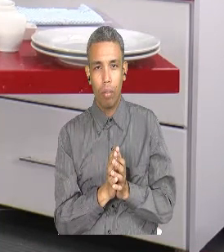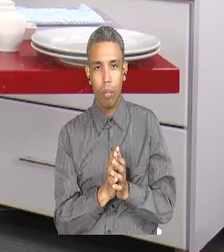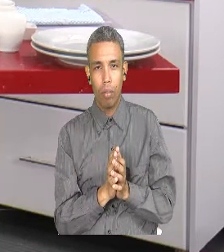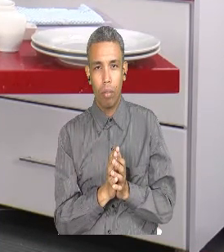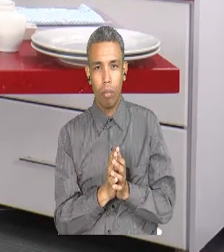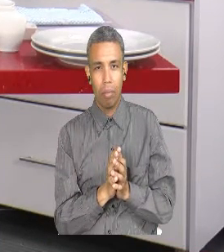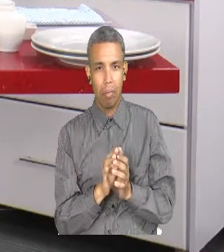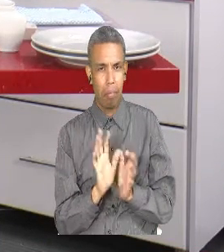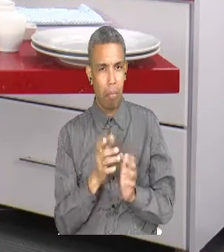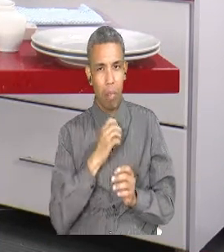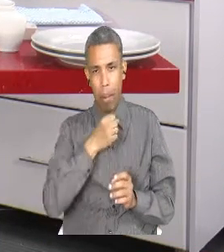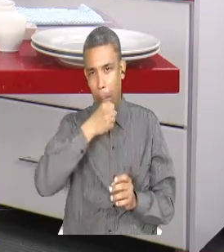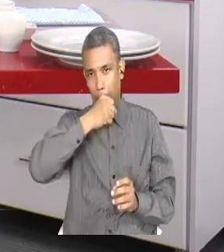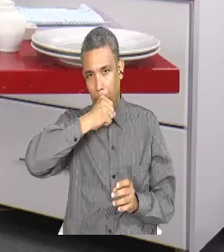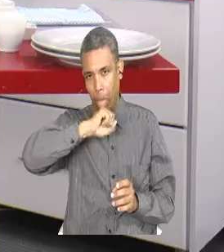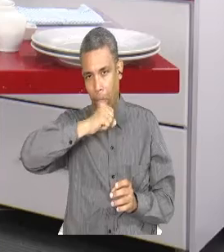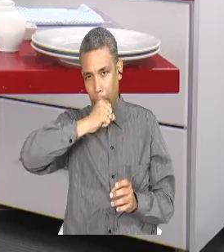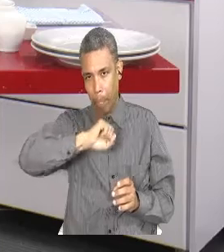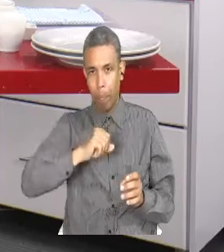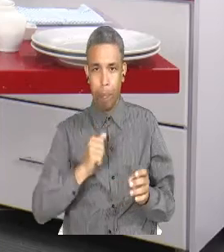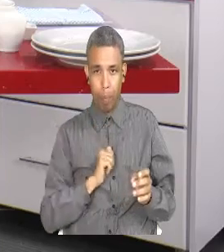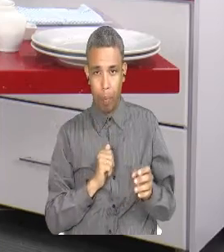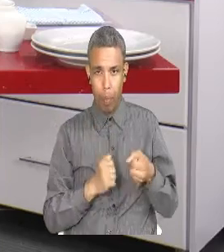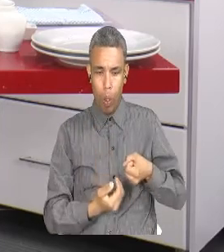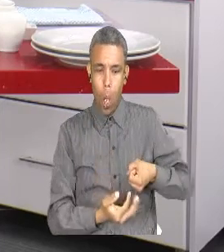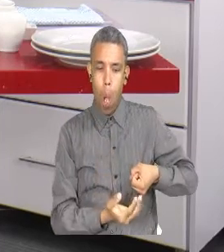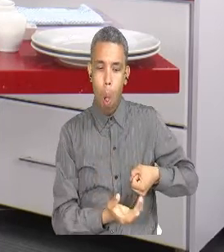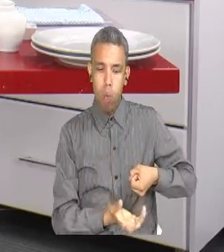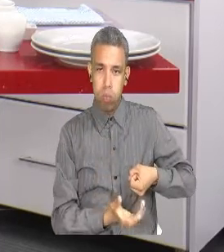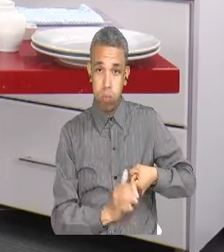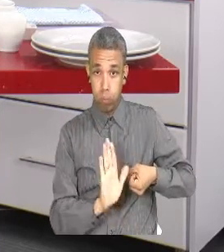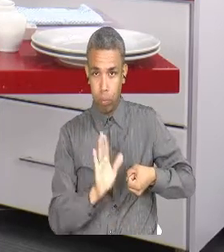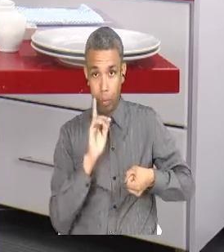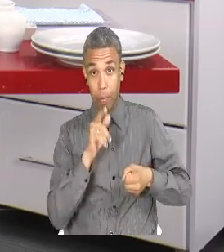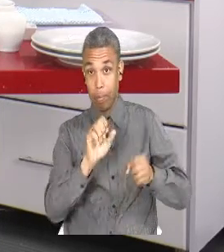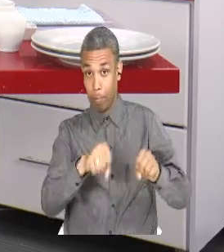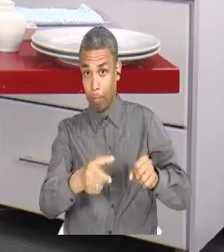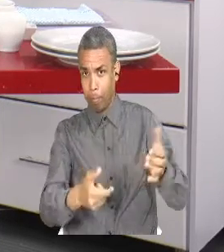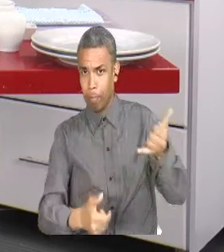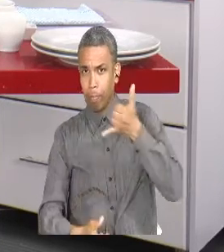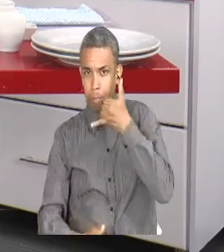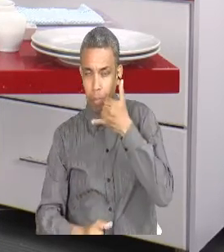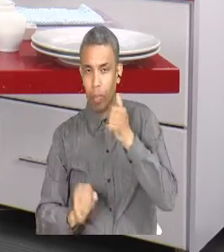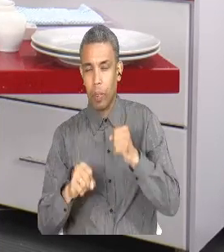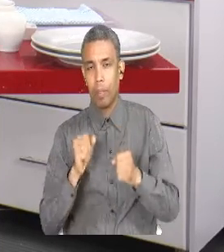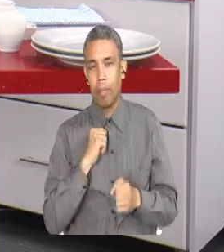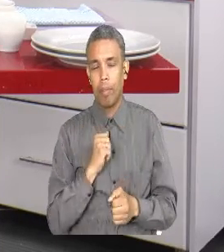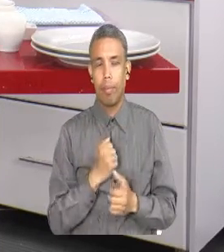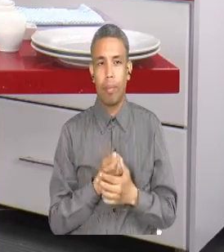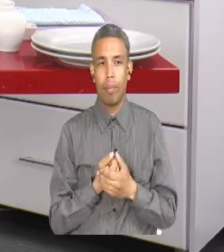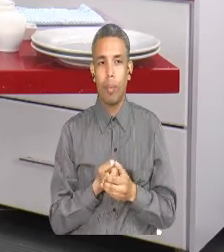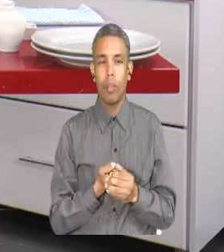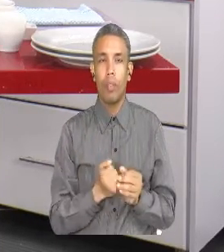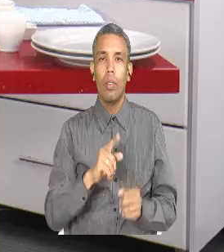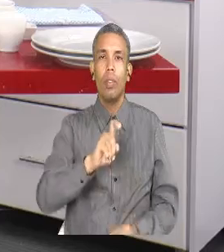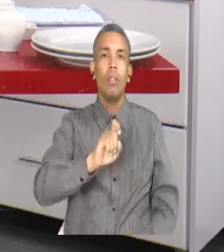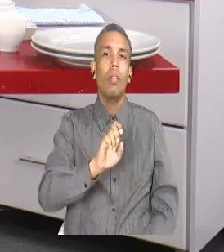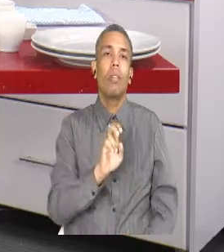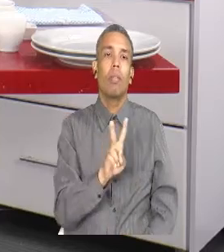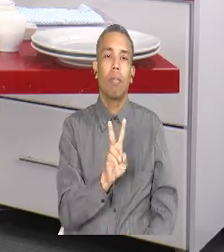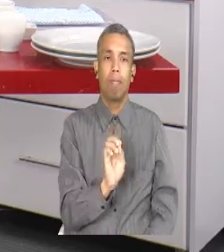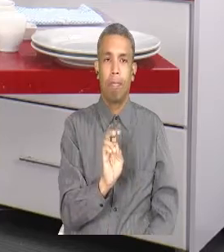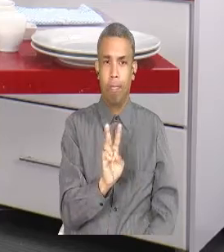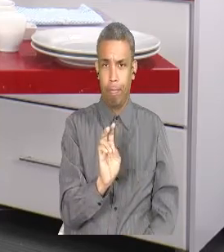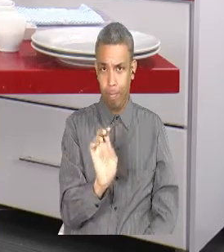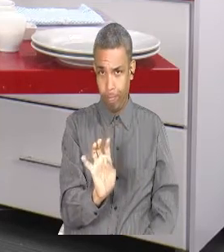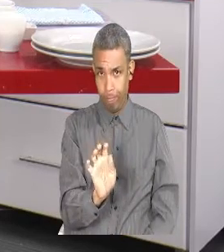¿no? Bueno, mientras tanto, los televidentes en casa ya saben que se pueden comunicar con nosotros a través de nuestra línea de participación 620-2412 para que